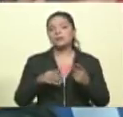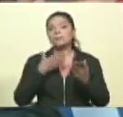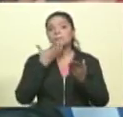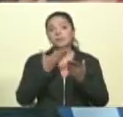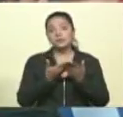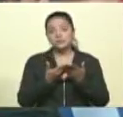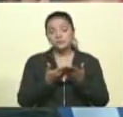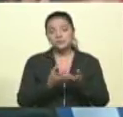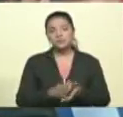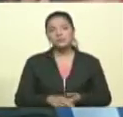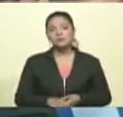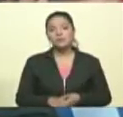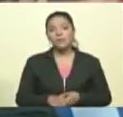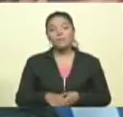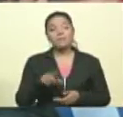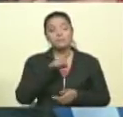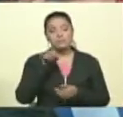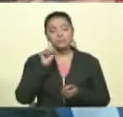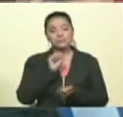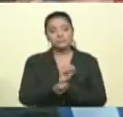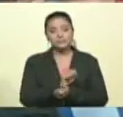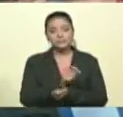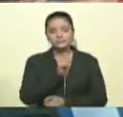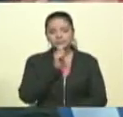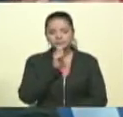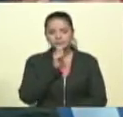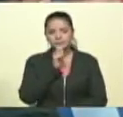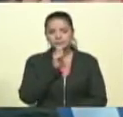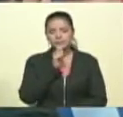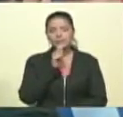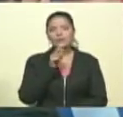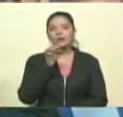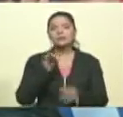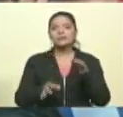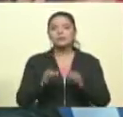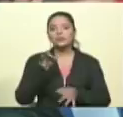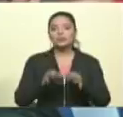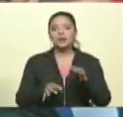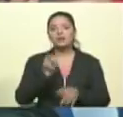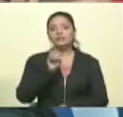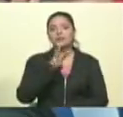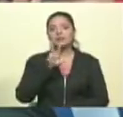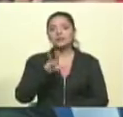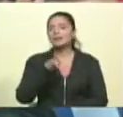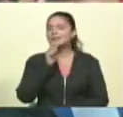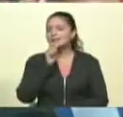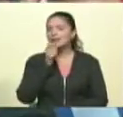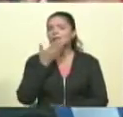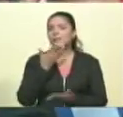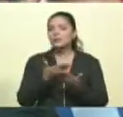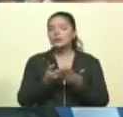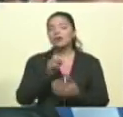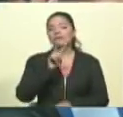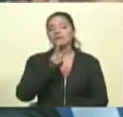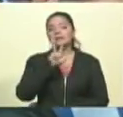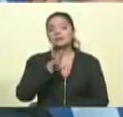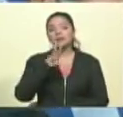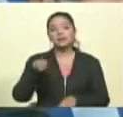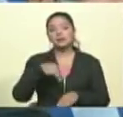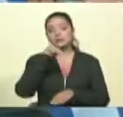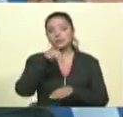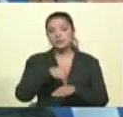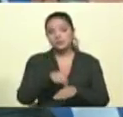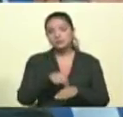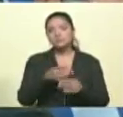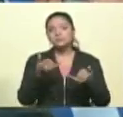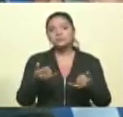Solicitamos dicha aprehensión al Tribunal 23, perdón, lo solicitó el Fiscal 23 Nacional, que